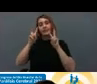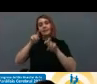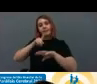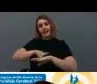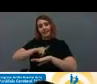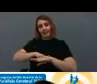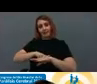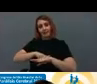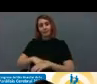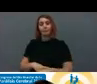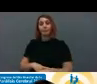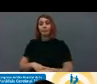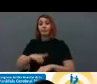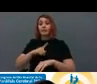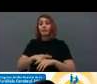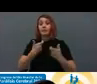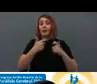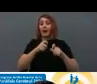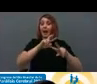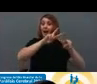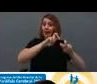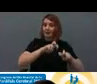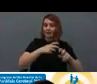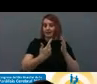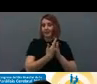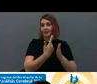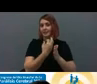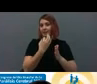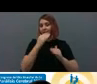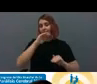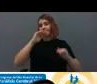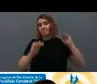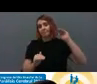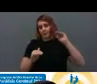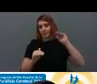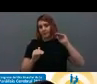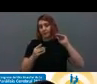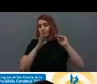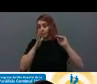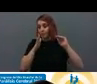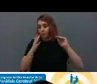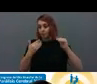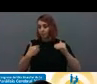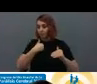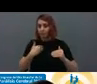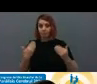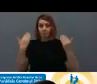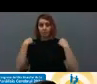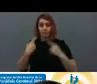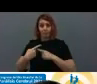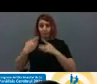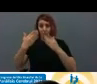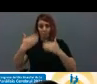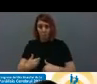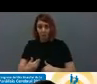El tiempo es otra categoría de análisis que nos explica las desigualdades en relación a la falta de corresponsabilidad. El tiempo